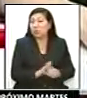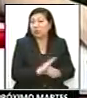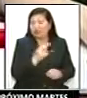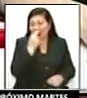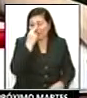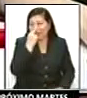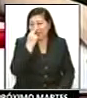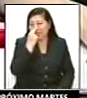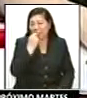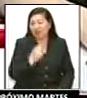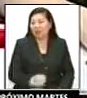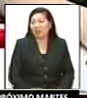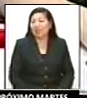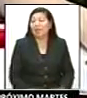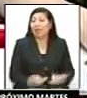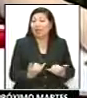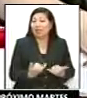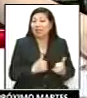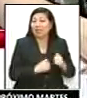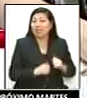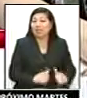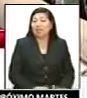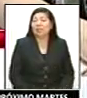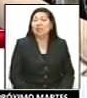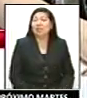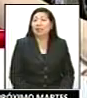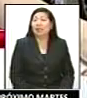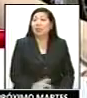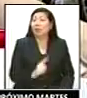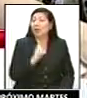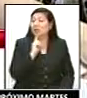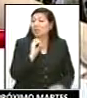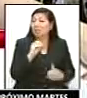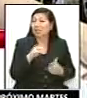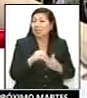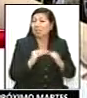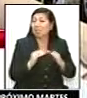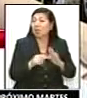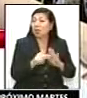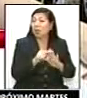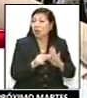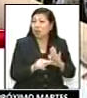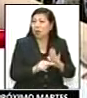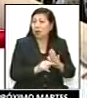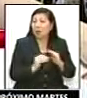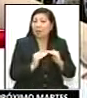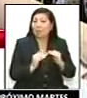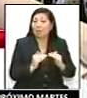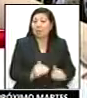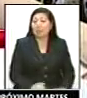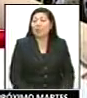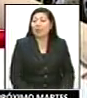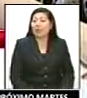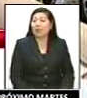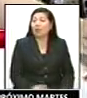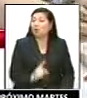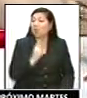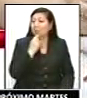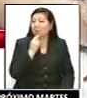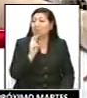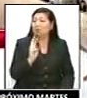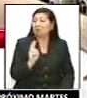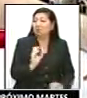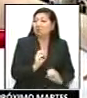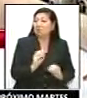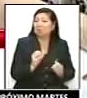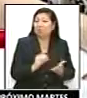extraño. Esta afectación en la autonomía no solo se ha dado en el marco normativo, sino en el marco fáctico, y no nos hemos dado de cuenta de